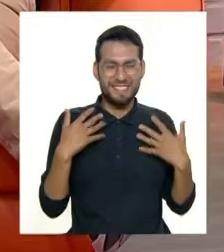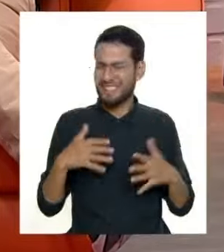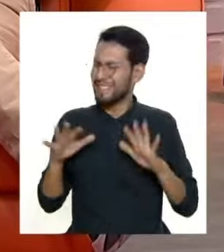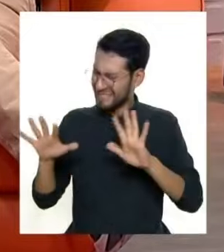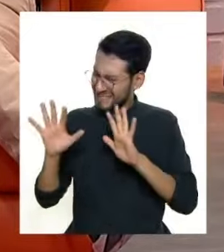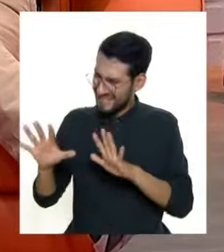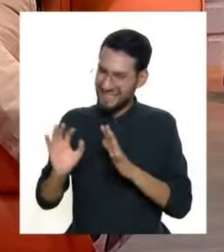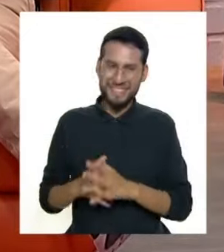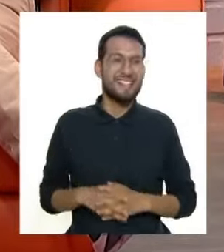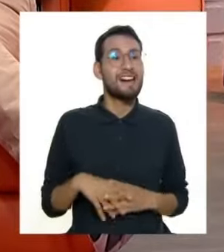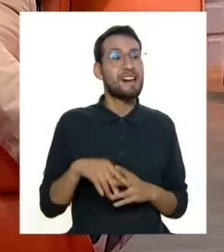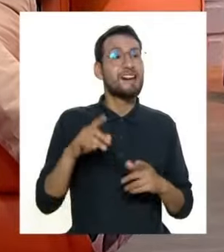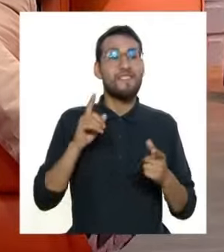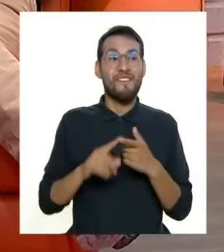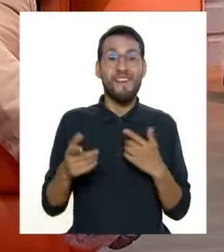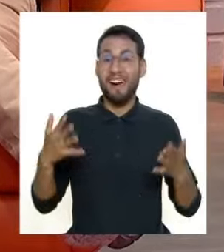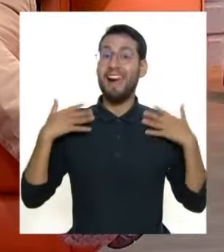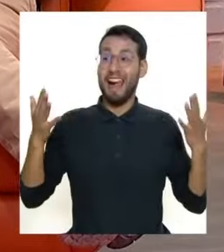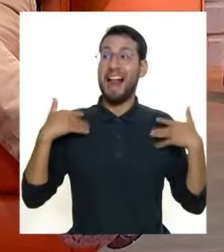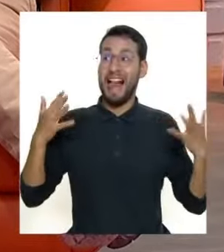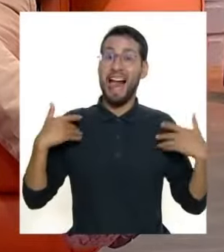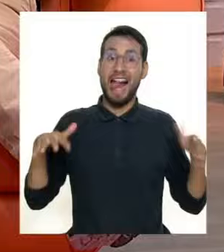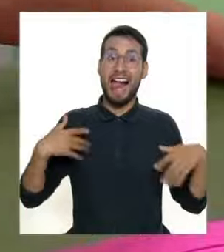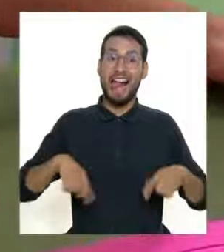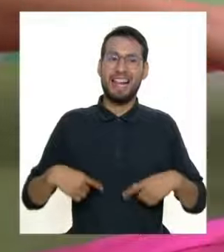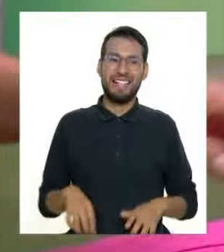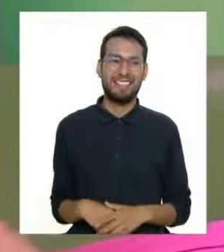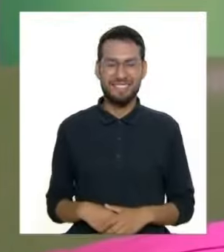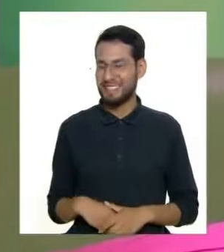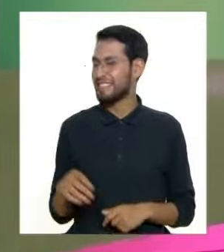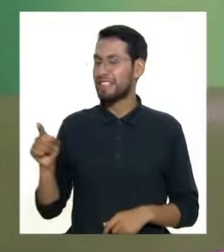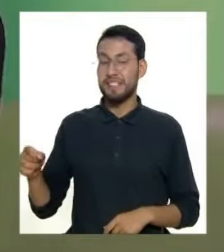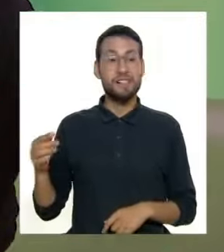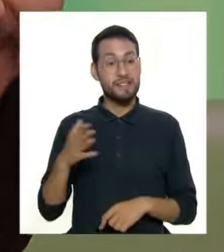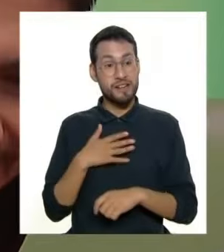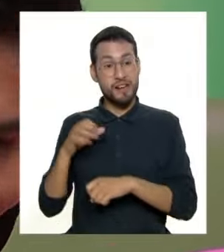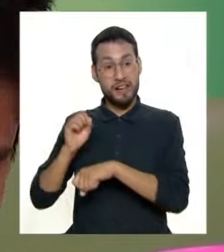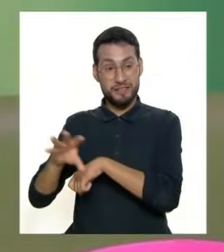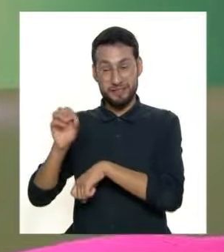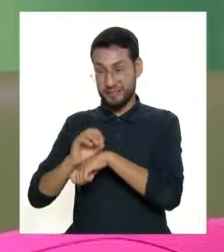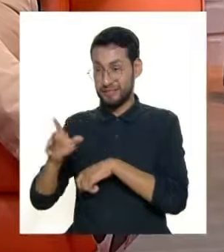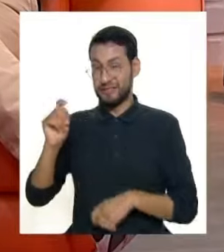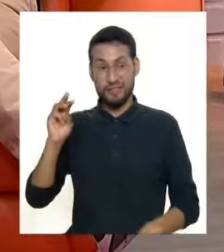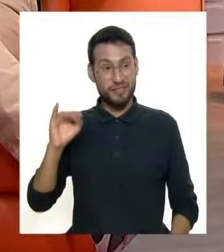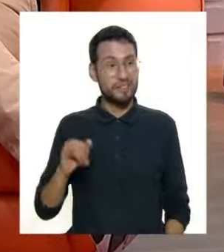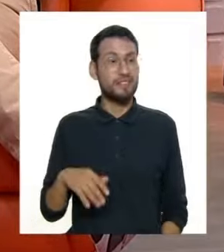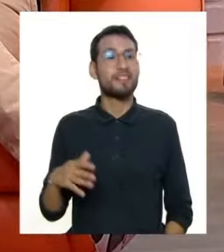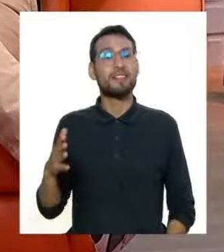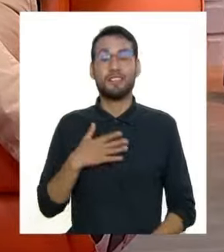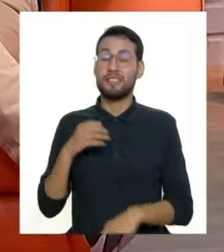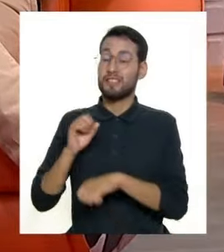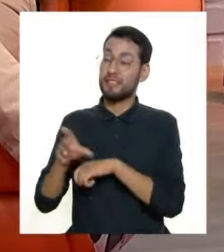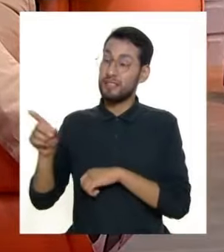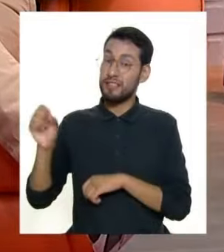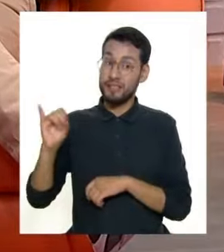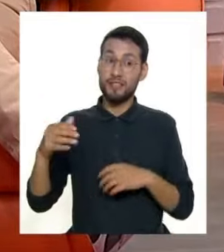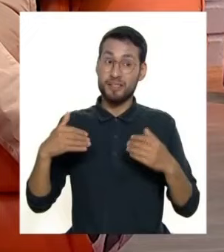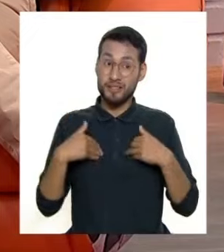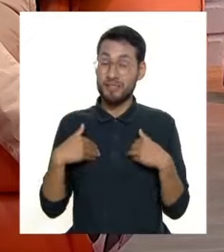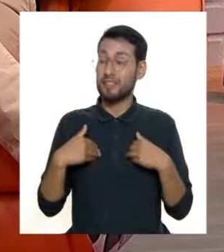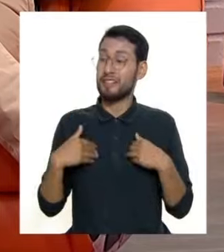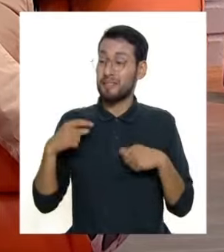joven. Pero, y, escúchame, te gana... Te da calores ya de solo pensarlo. Yo te recomiendo, mi querido Tommy, yo te recomiendo que si en caso tienes